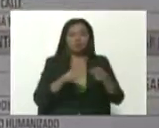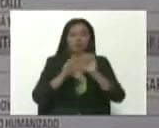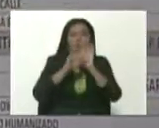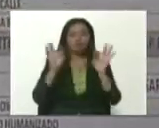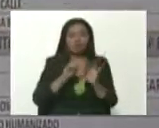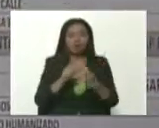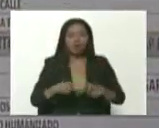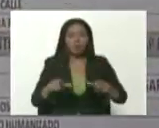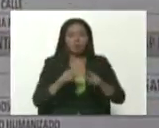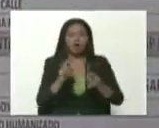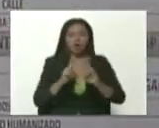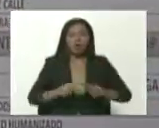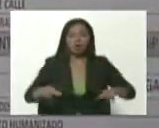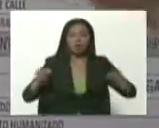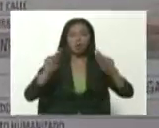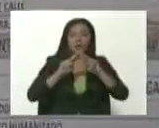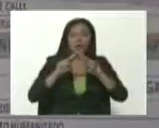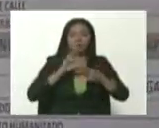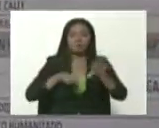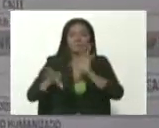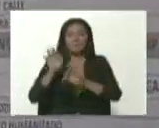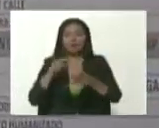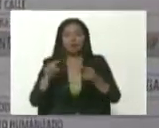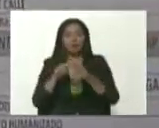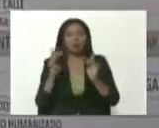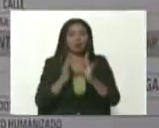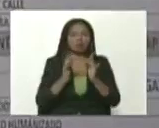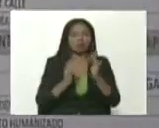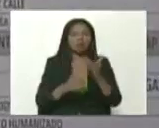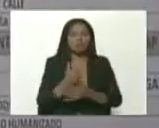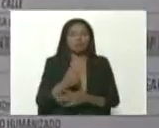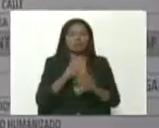este universo de electores contactados tenemos